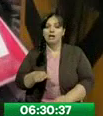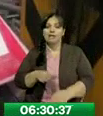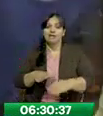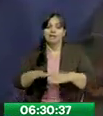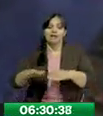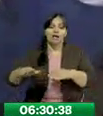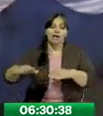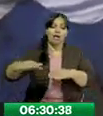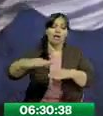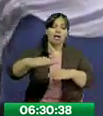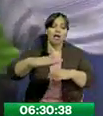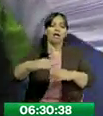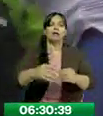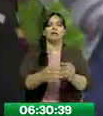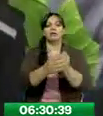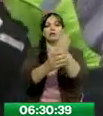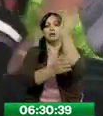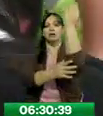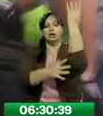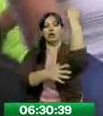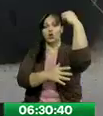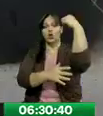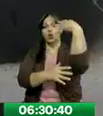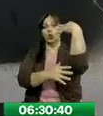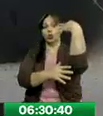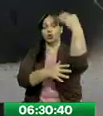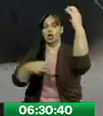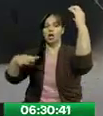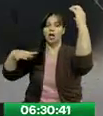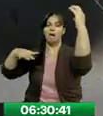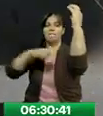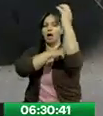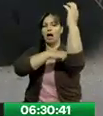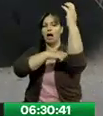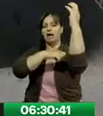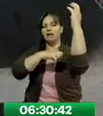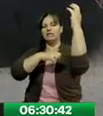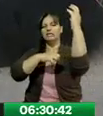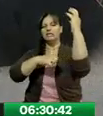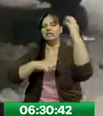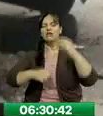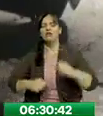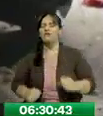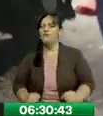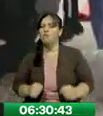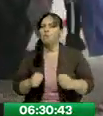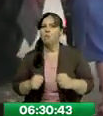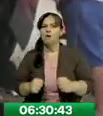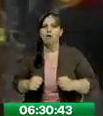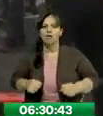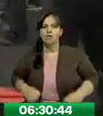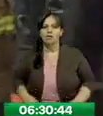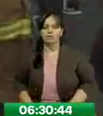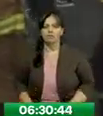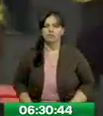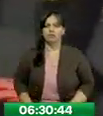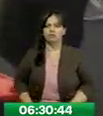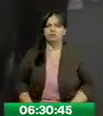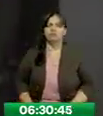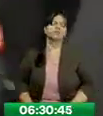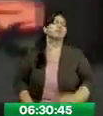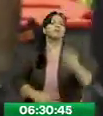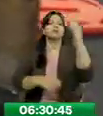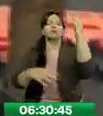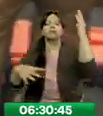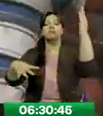bomberos. Testigos del hecho cuentan que escucharon el estruendo del impacto. El choque fue tan fuerte que el poste de alumbrado público